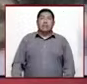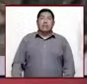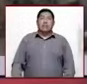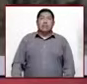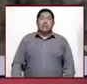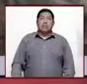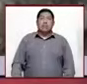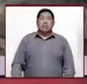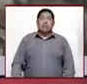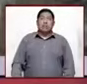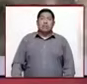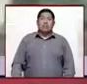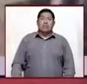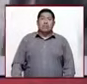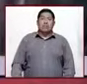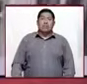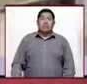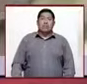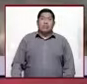Subí.